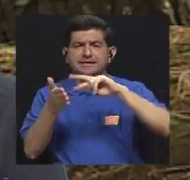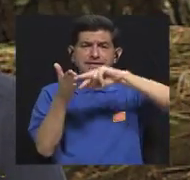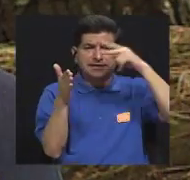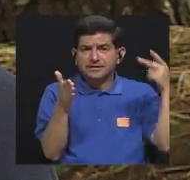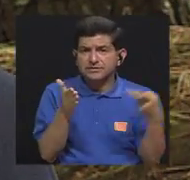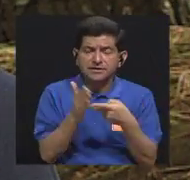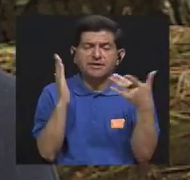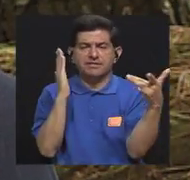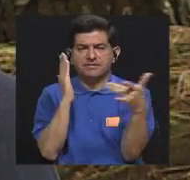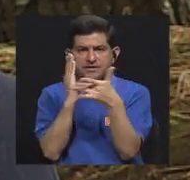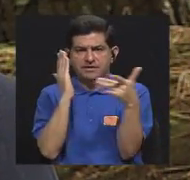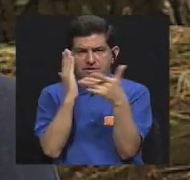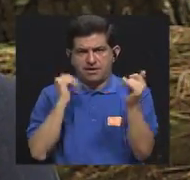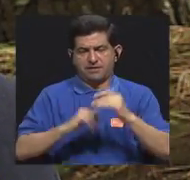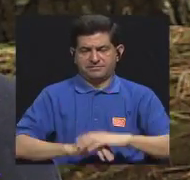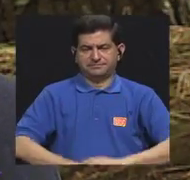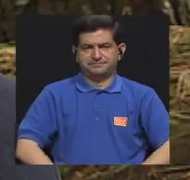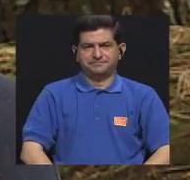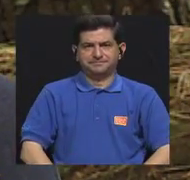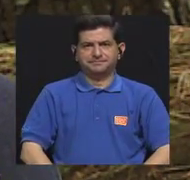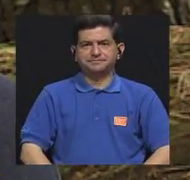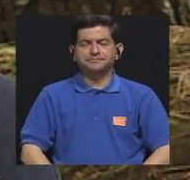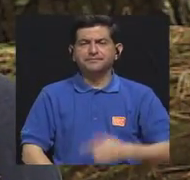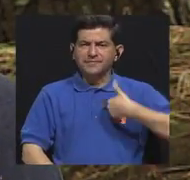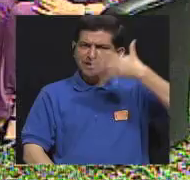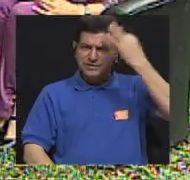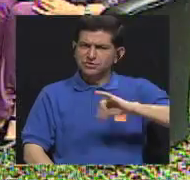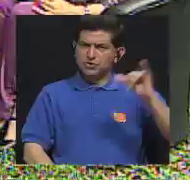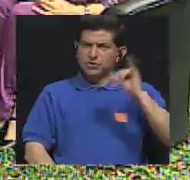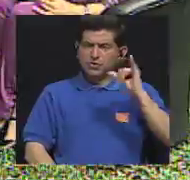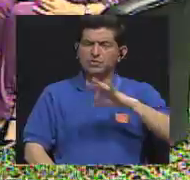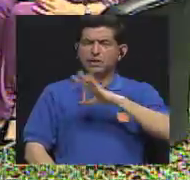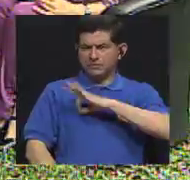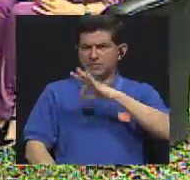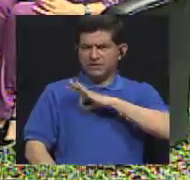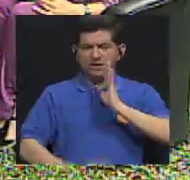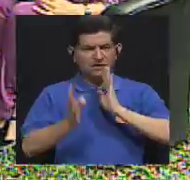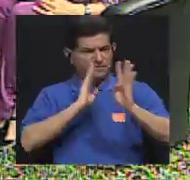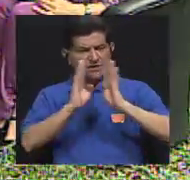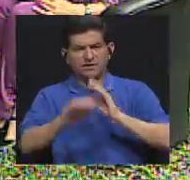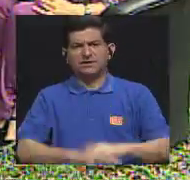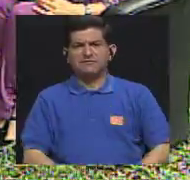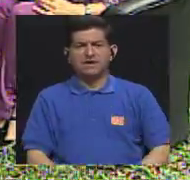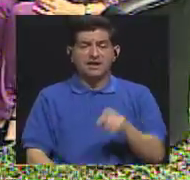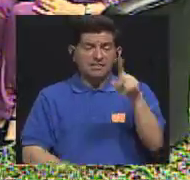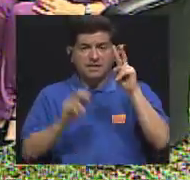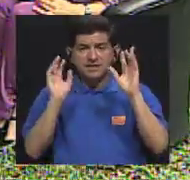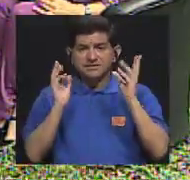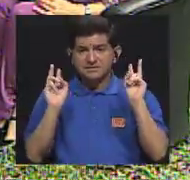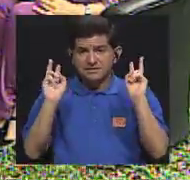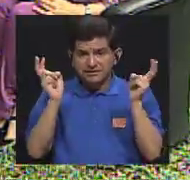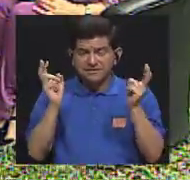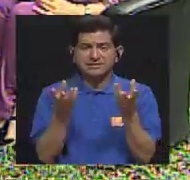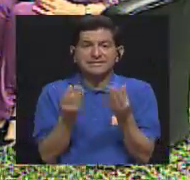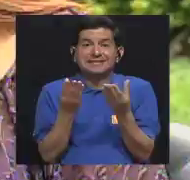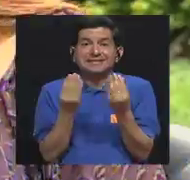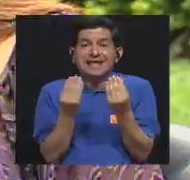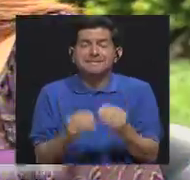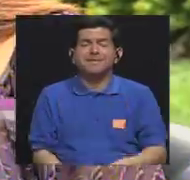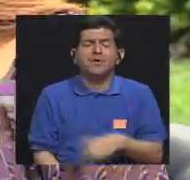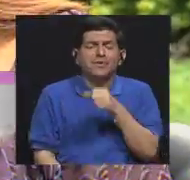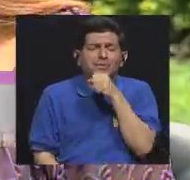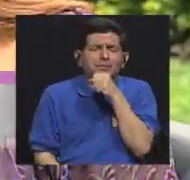es la tecnología. Y yo creo que también sería conveniente hablar de esto, de ese temor que existe hacia